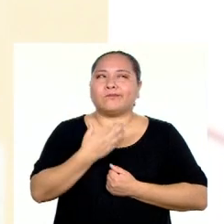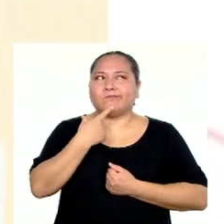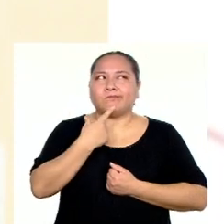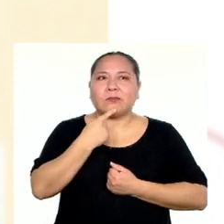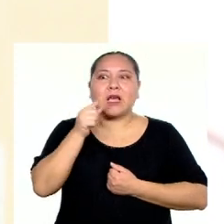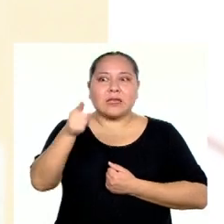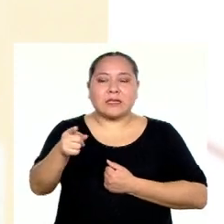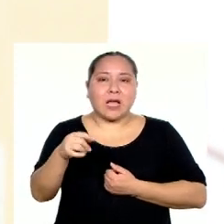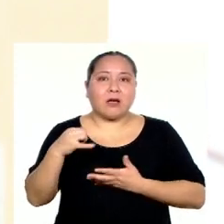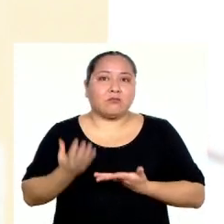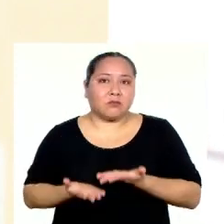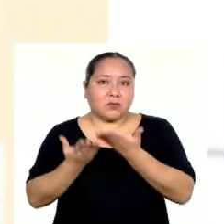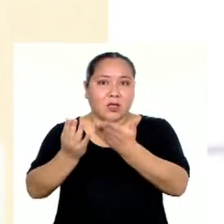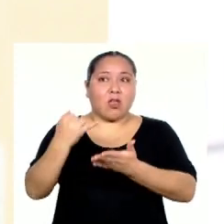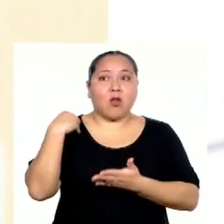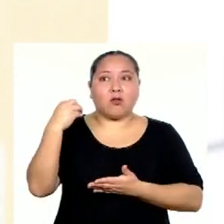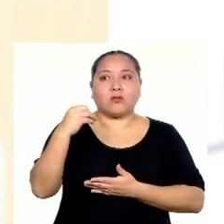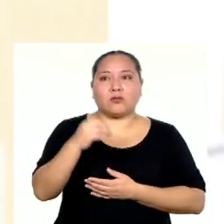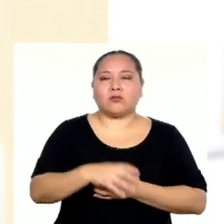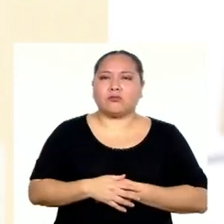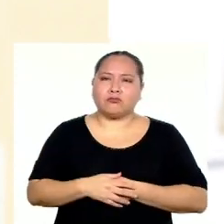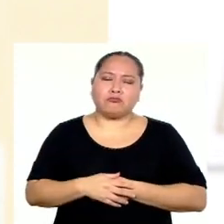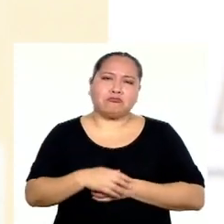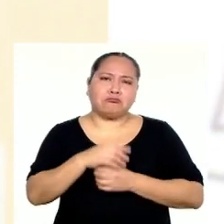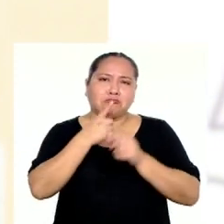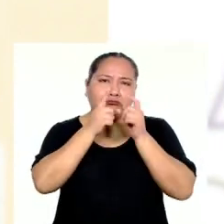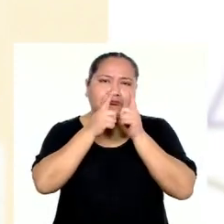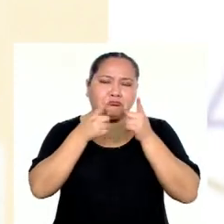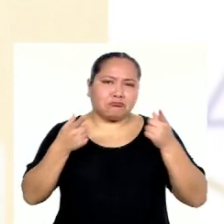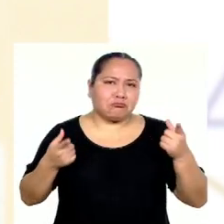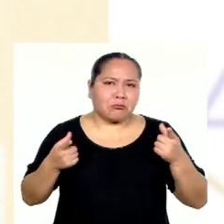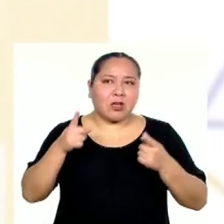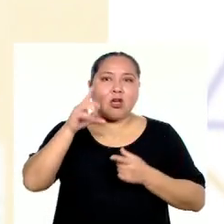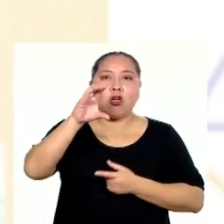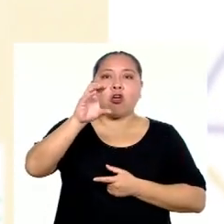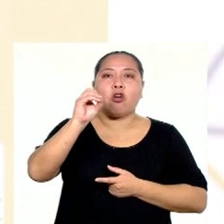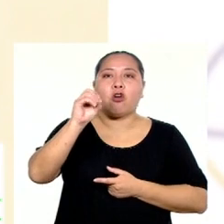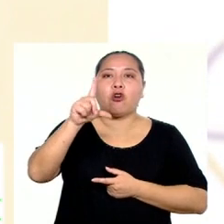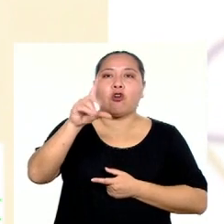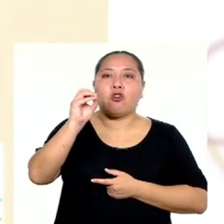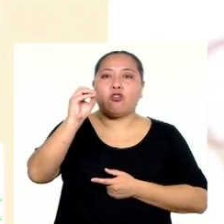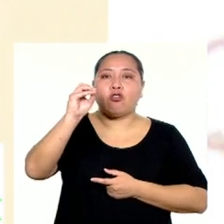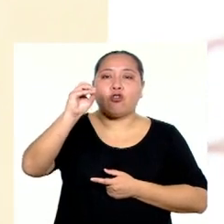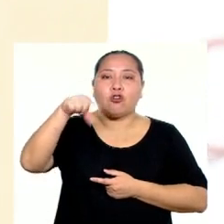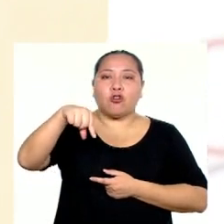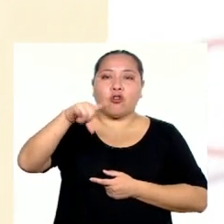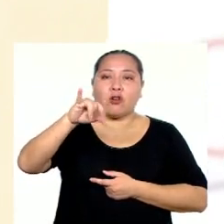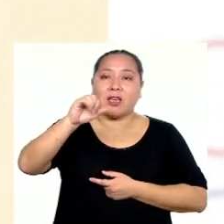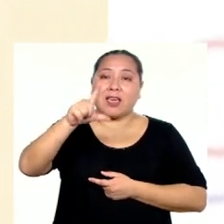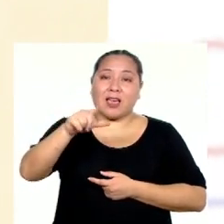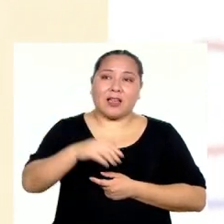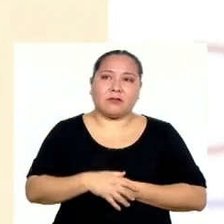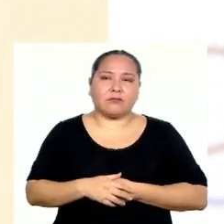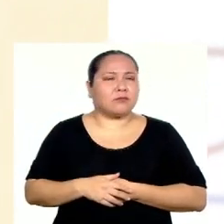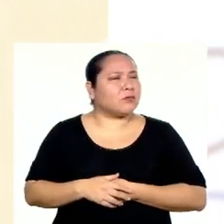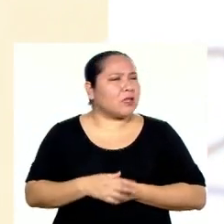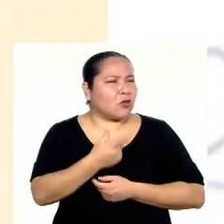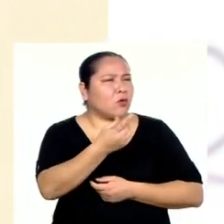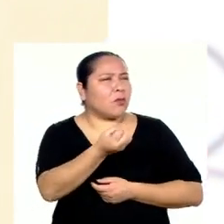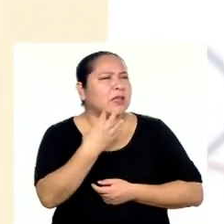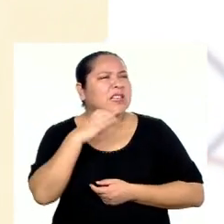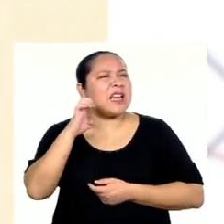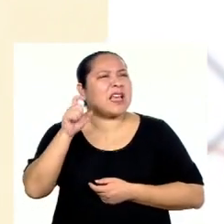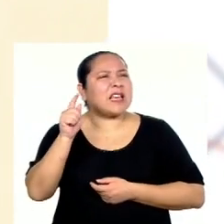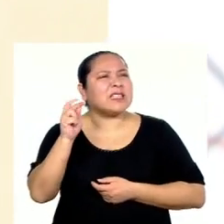dirigido a adolescentes, debería ser coloquial, para que se sienta más cercano y amigable. ¿Y qué me dices de la extensión?